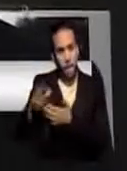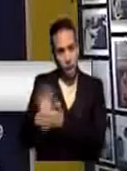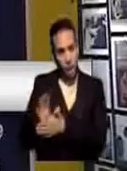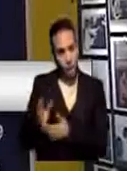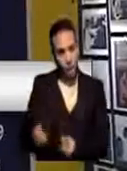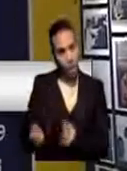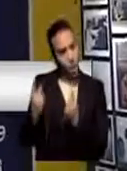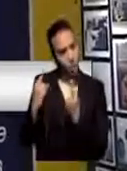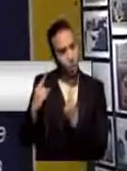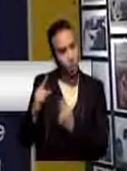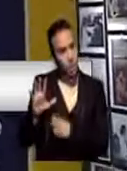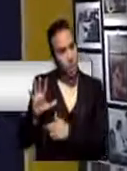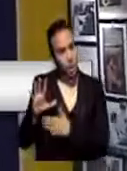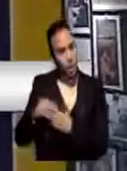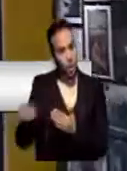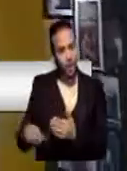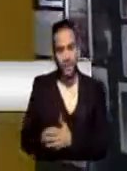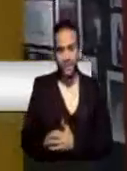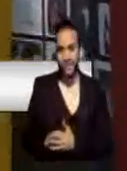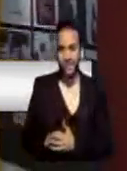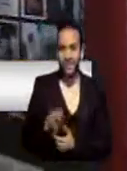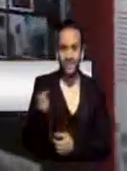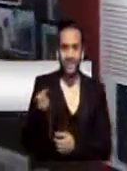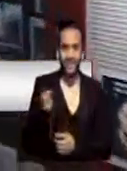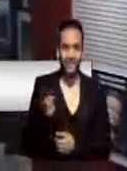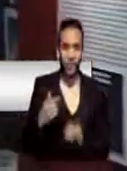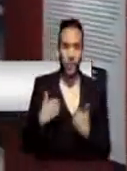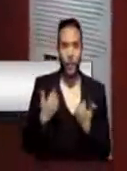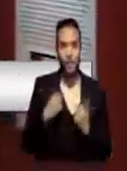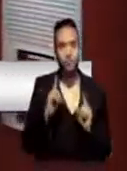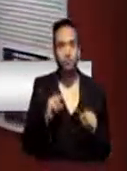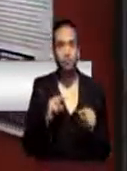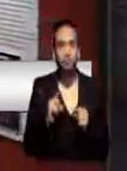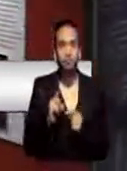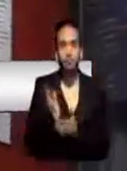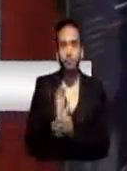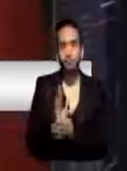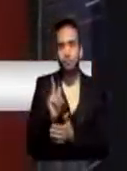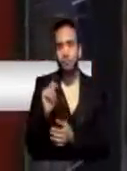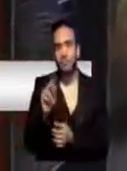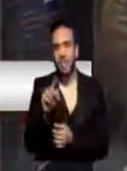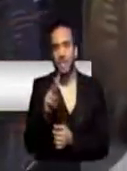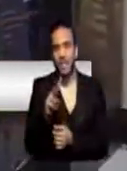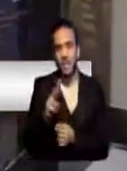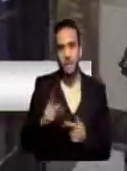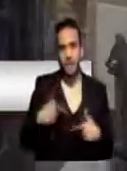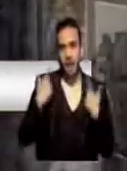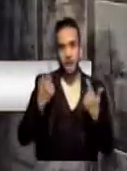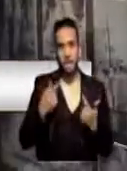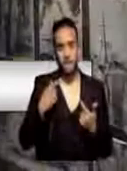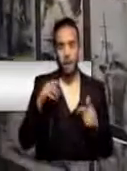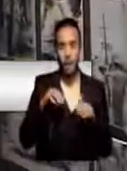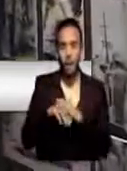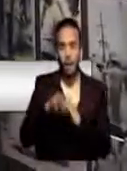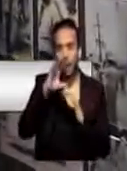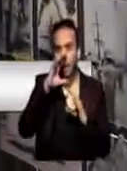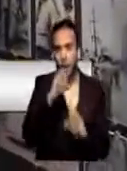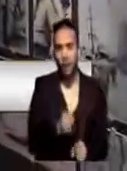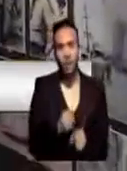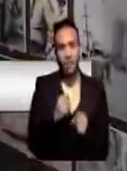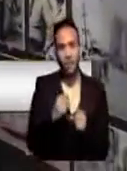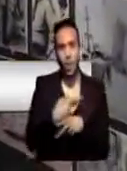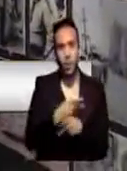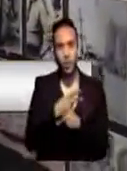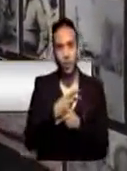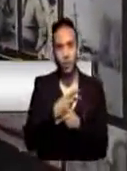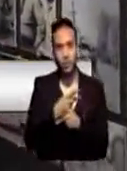$5. De muy joven lo llevan a ver programas de televisión en vivo. Es ahí donde se enamora del área de producción. Ese tras